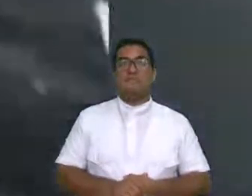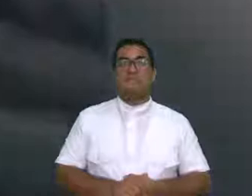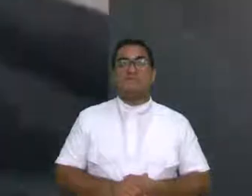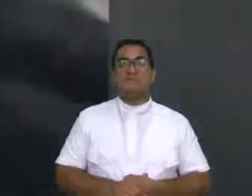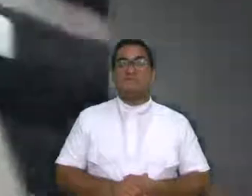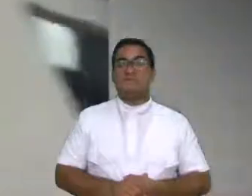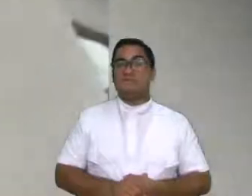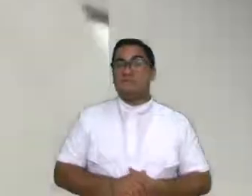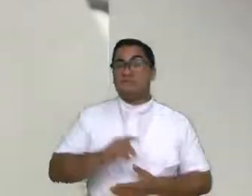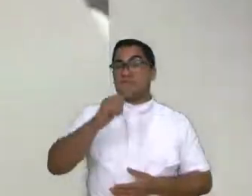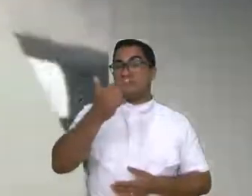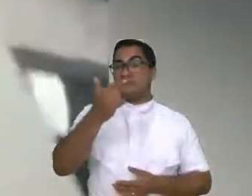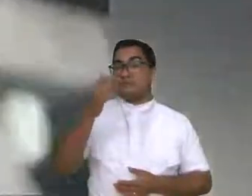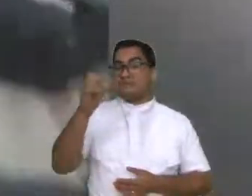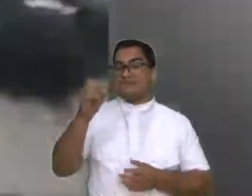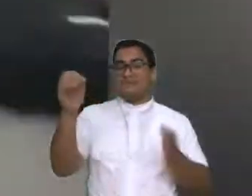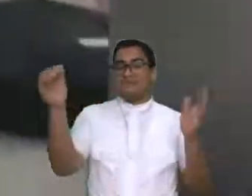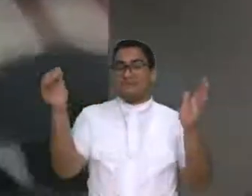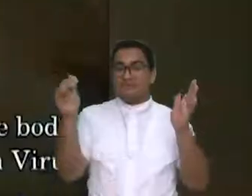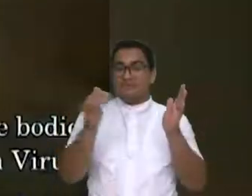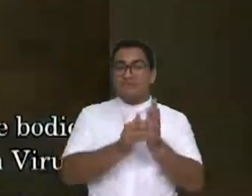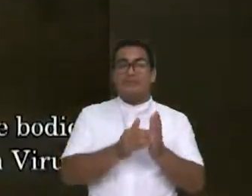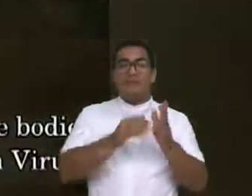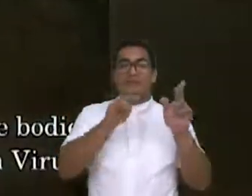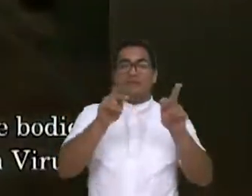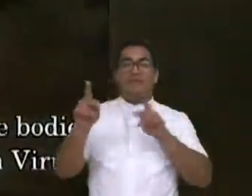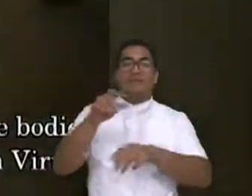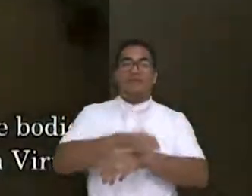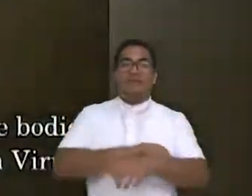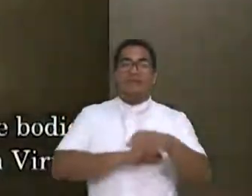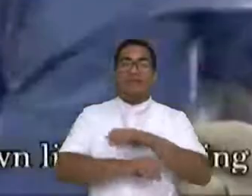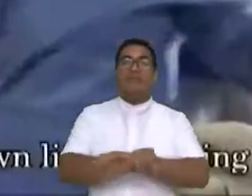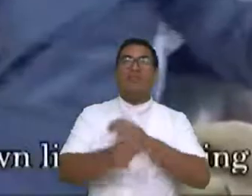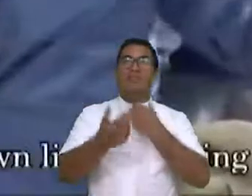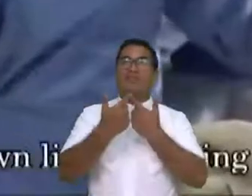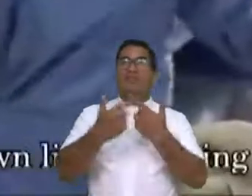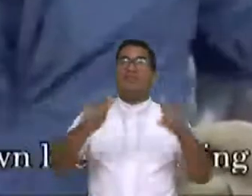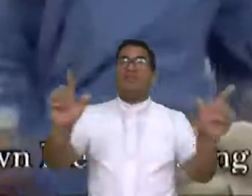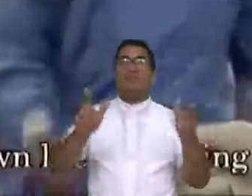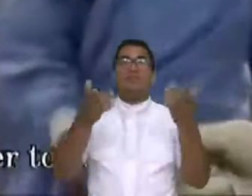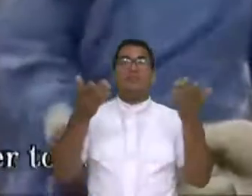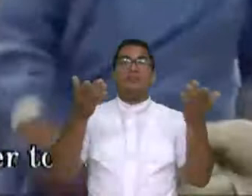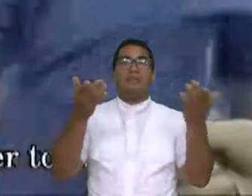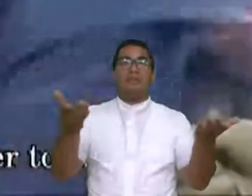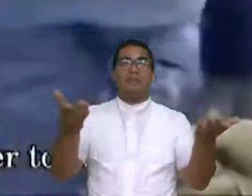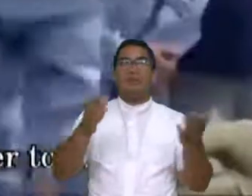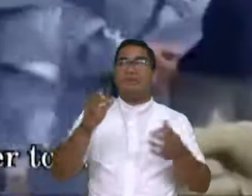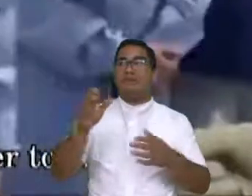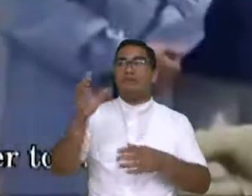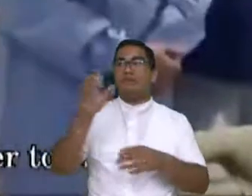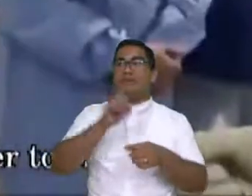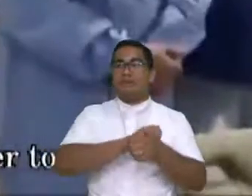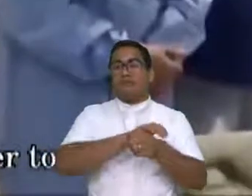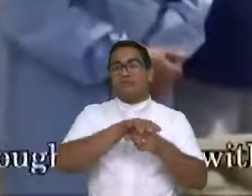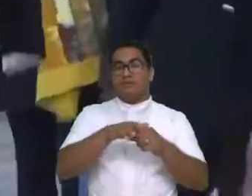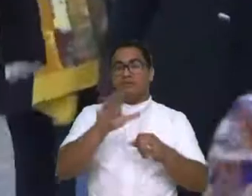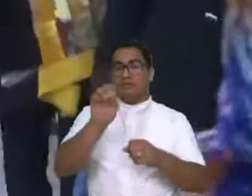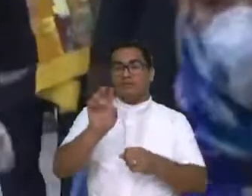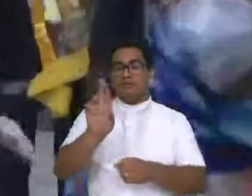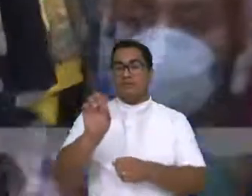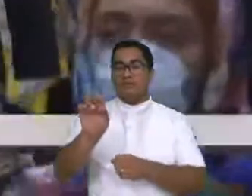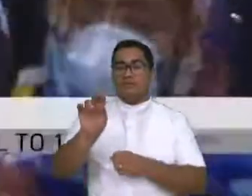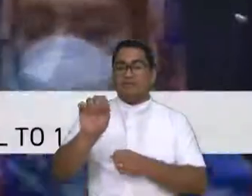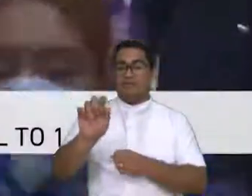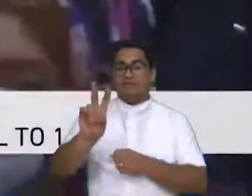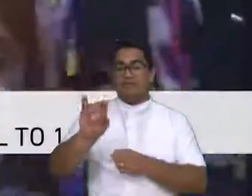Casi 70.000 prisioneros fueron liberados en Irán para contener el brote del coronavirus en el país, según el jefe del Poder Judicial de la